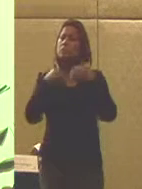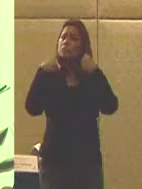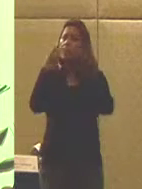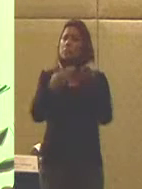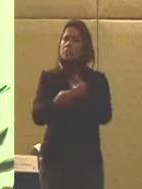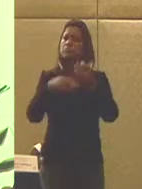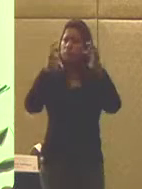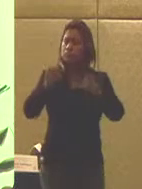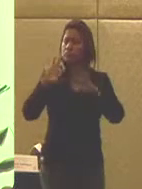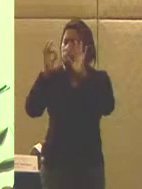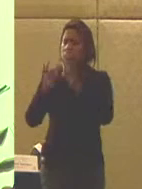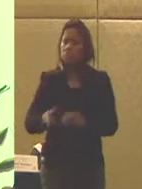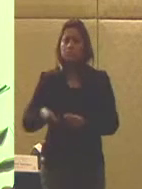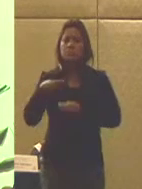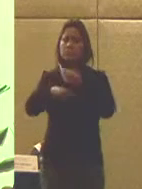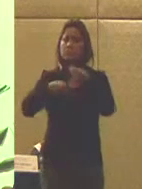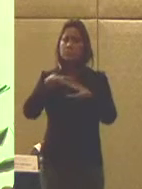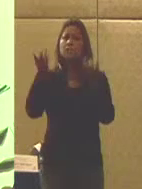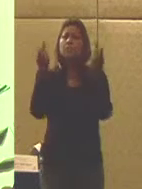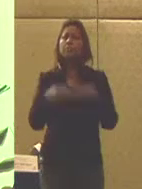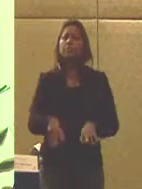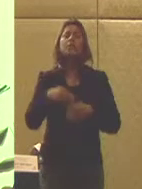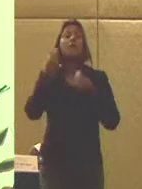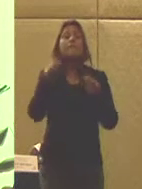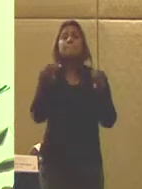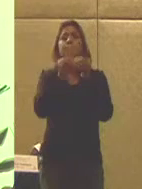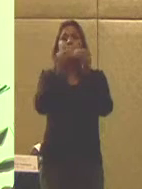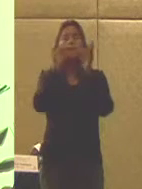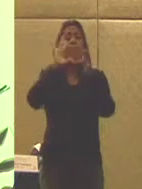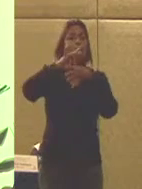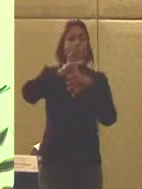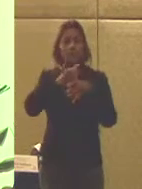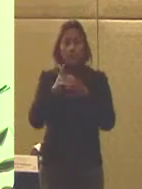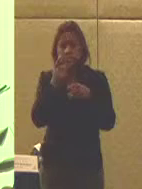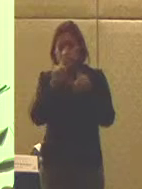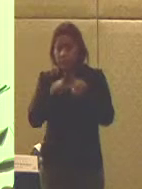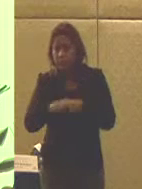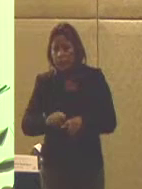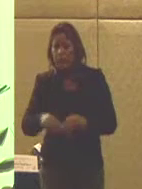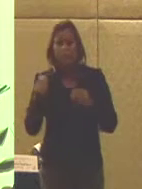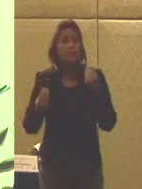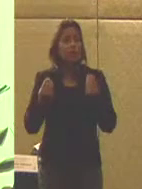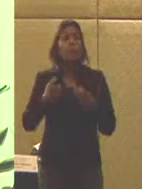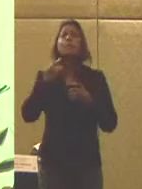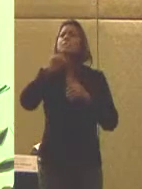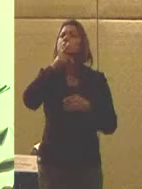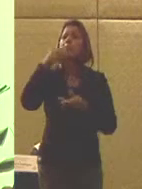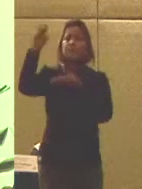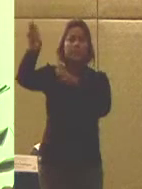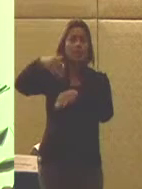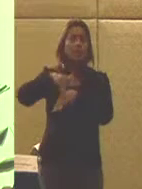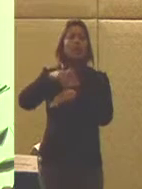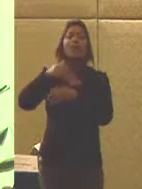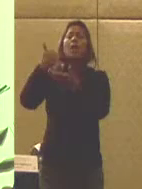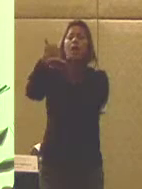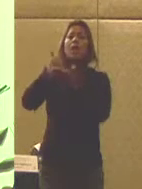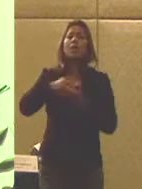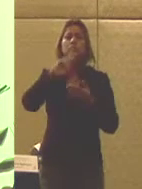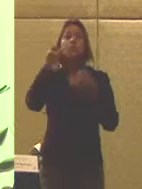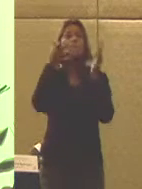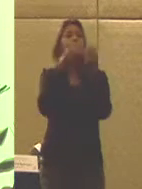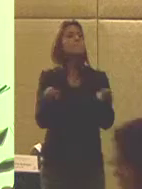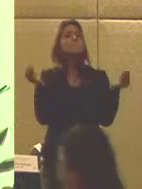inversiones, la creación de mayores unidades de gestión de riesgos en los niveles subnacionales, unos mejores niveles de